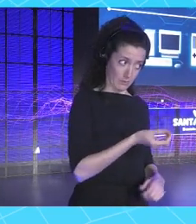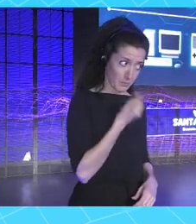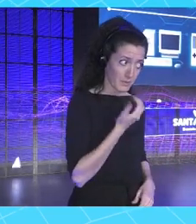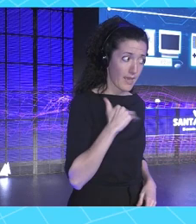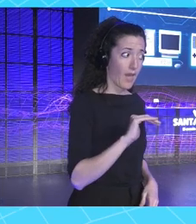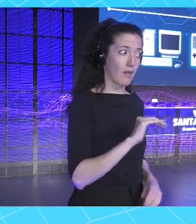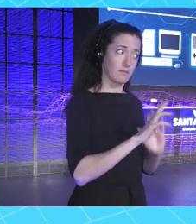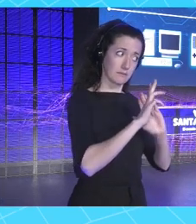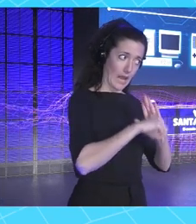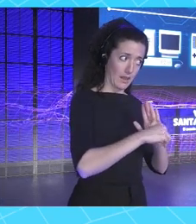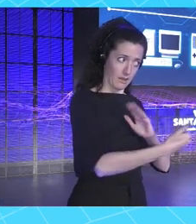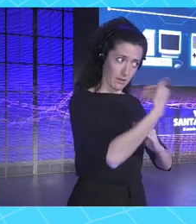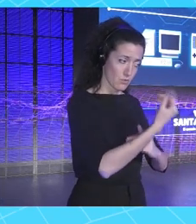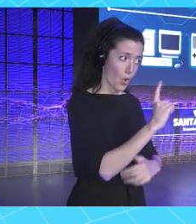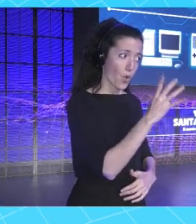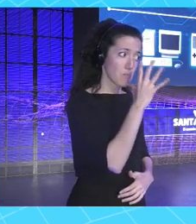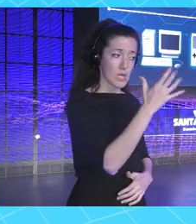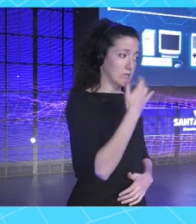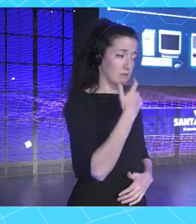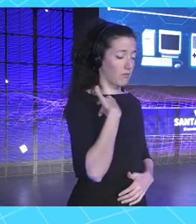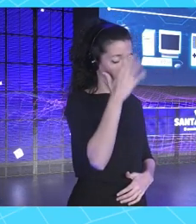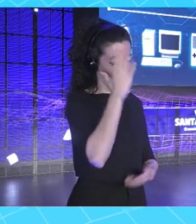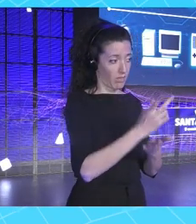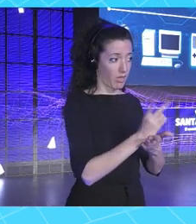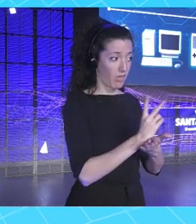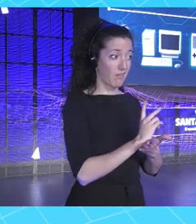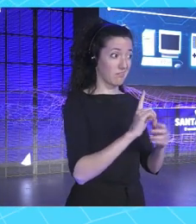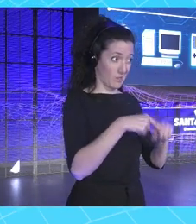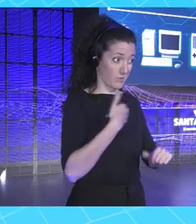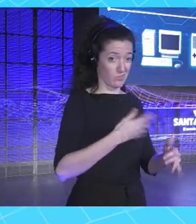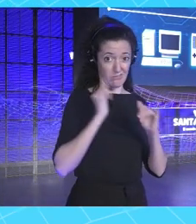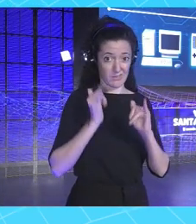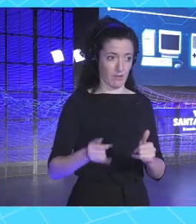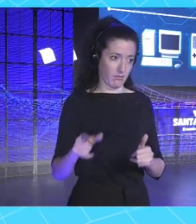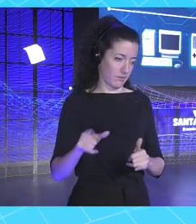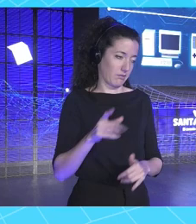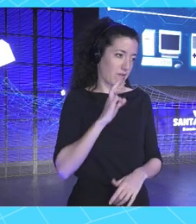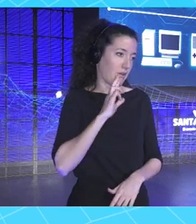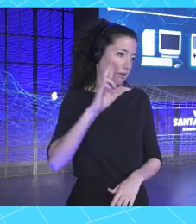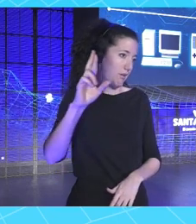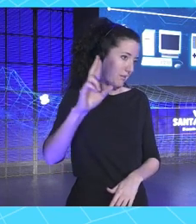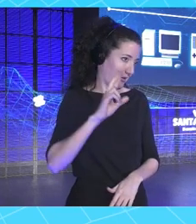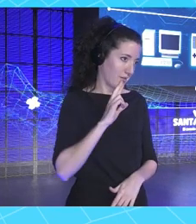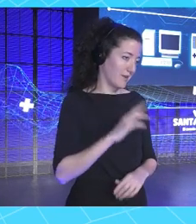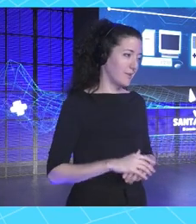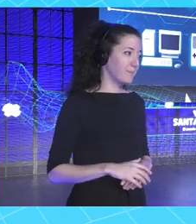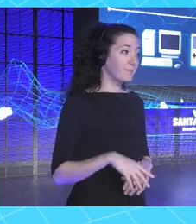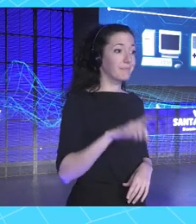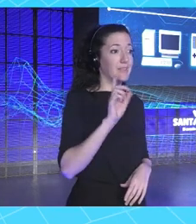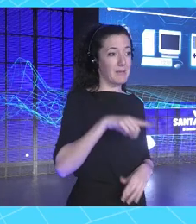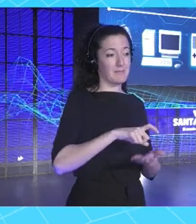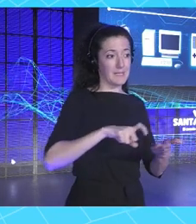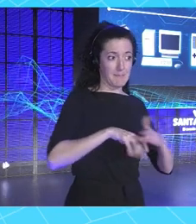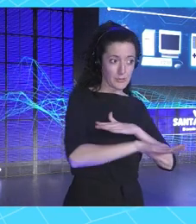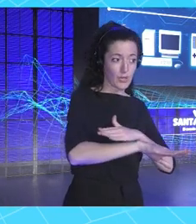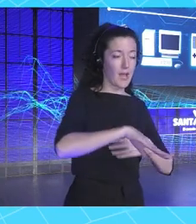no iba a poder dormir y luego llegaba y estaba roncando con la impresora la cafetera la cafetera que es pues más